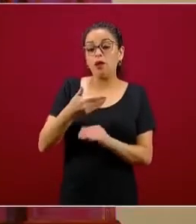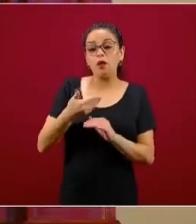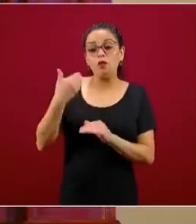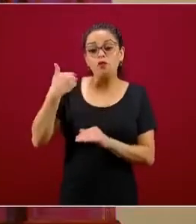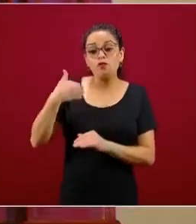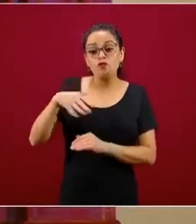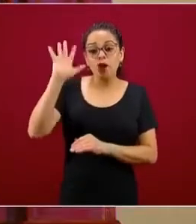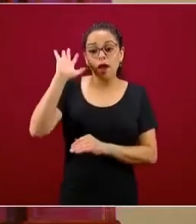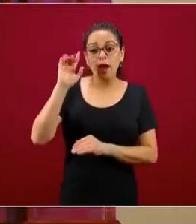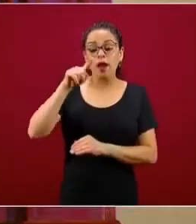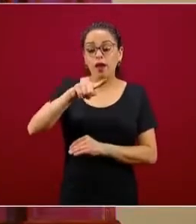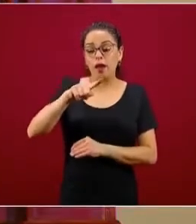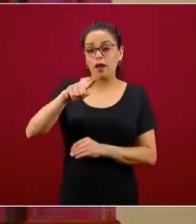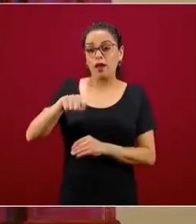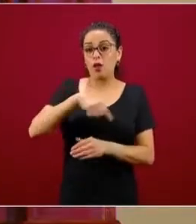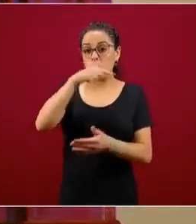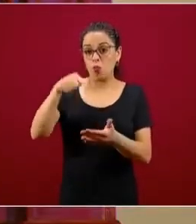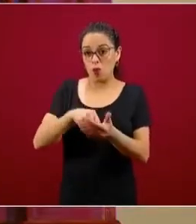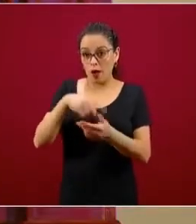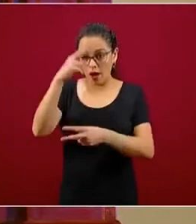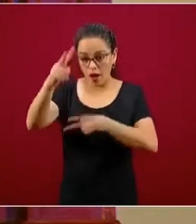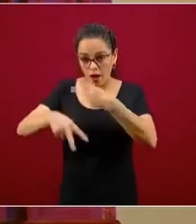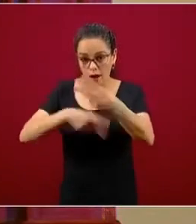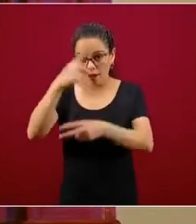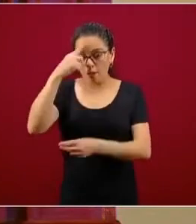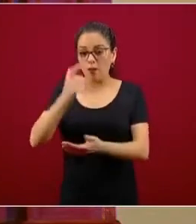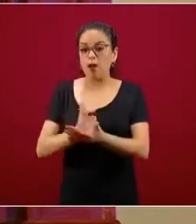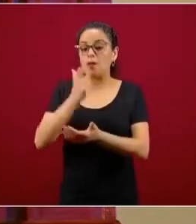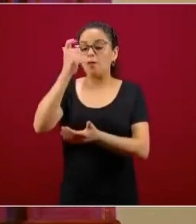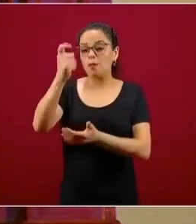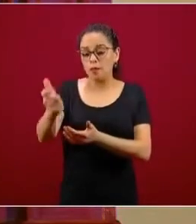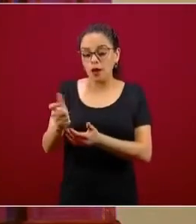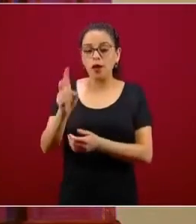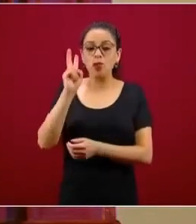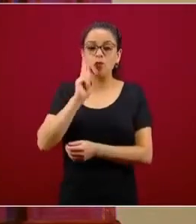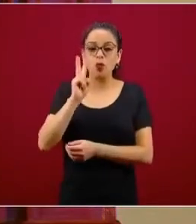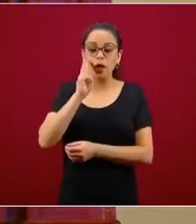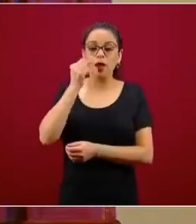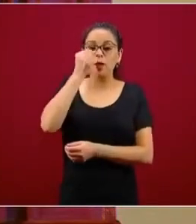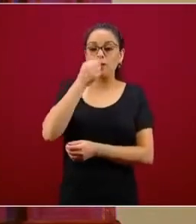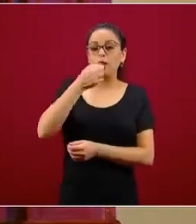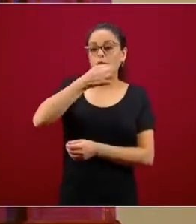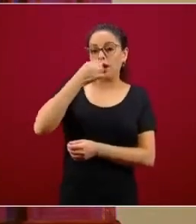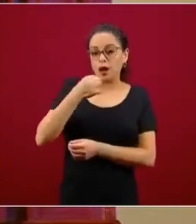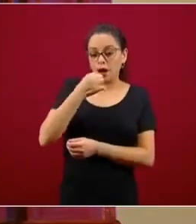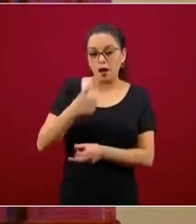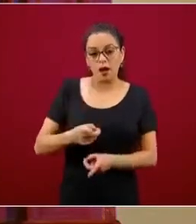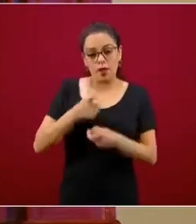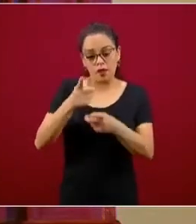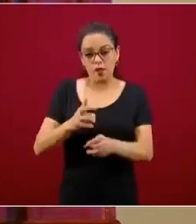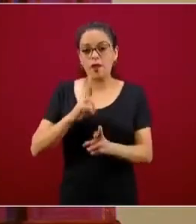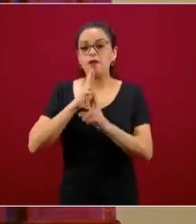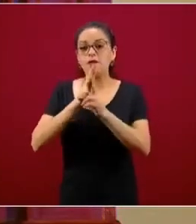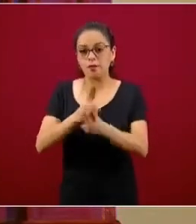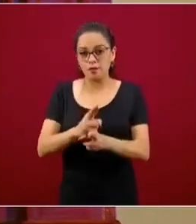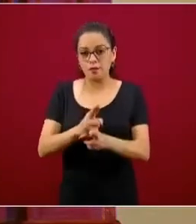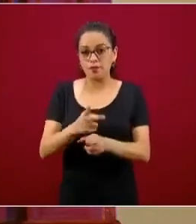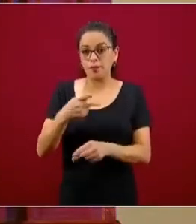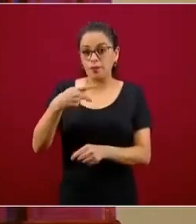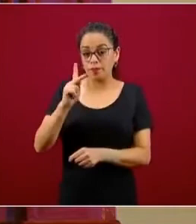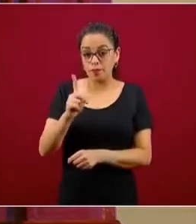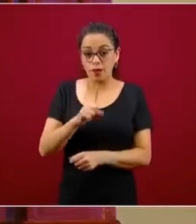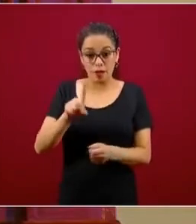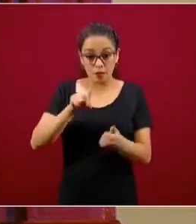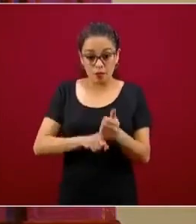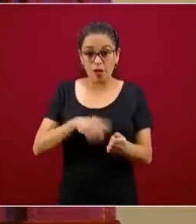laboratorio privado, pagaron por su procedimiento, recibieron un resultado, pero no necesariamente tenían